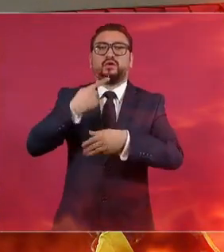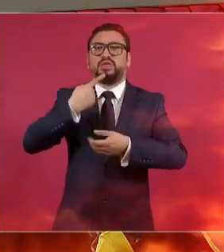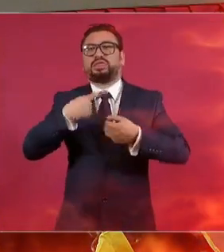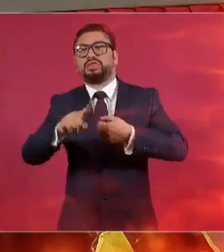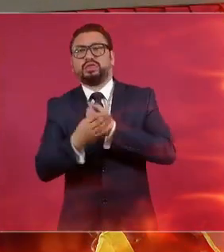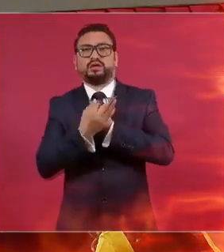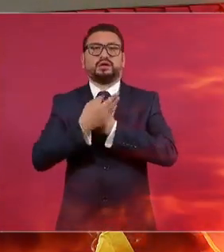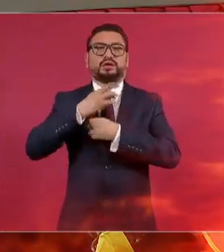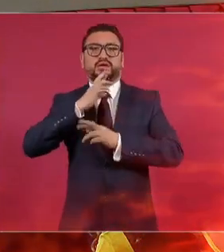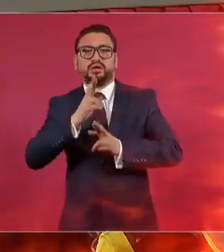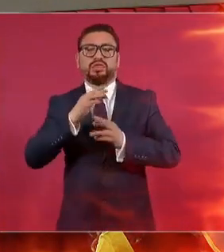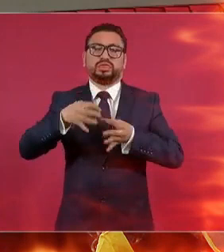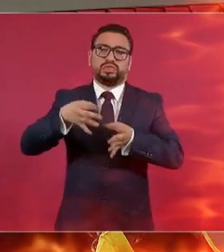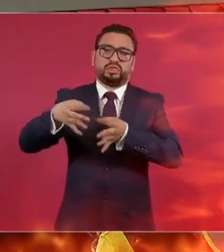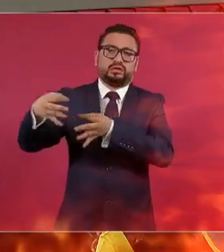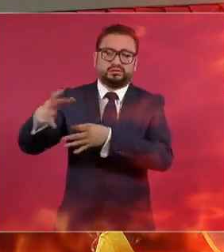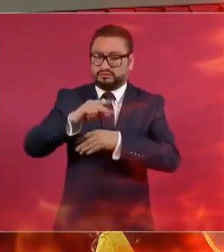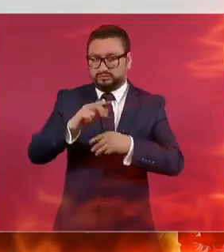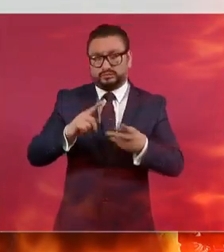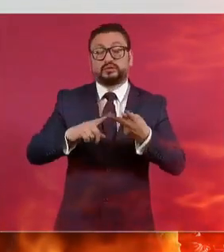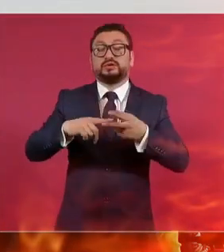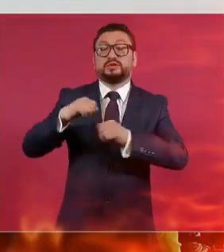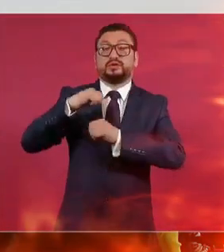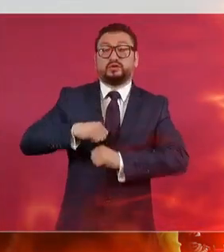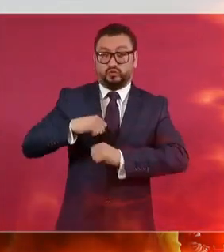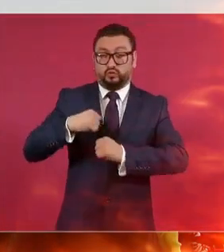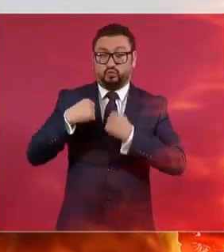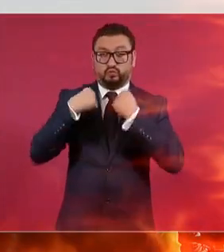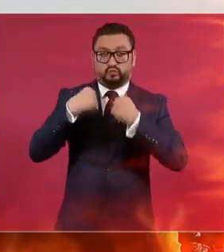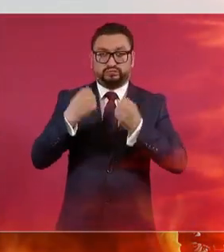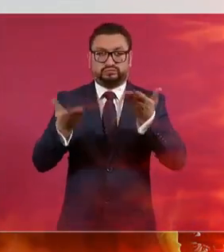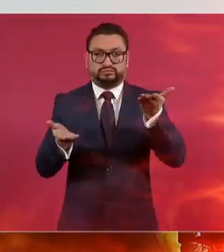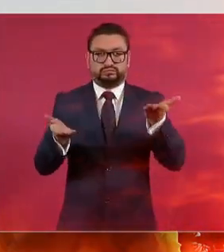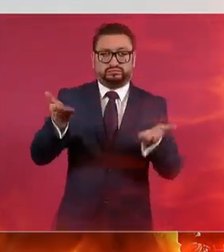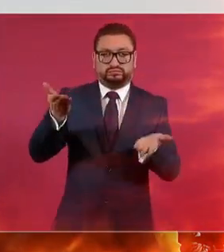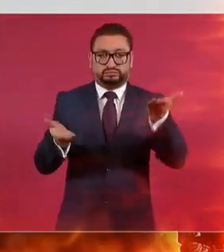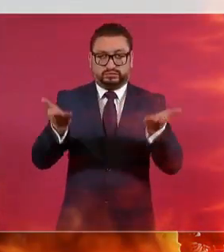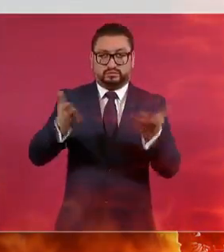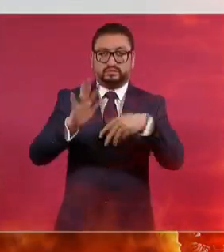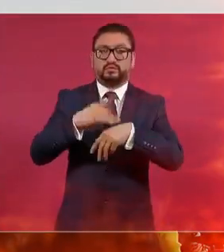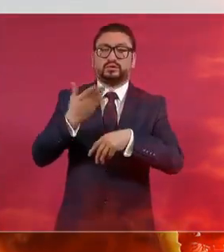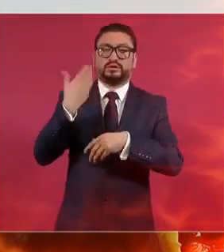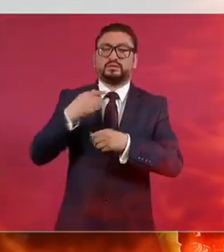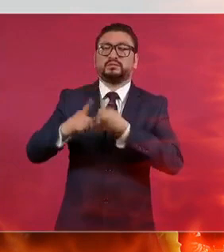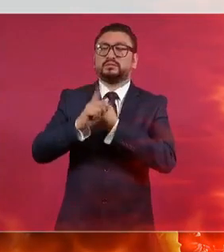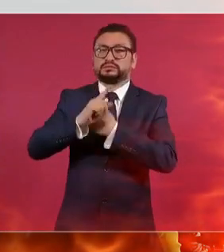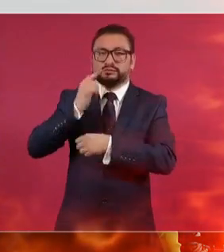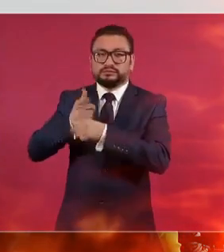va a permitir, y aquí es donde da mucha risa, no se va a permitir financiamiento